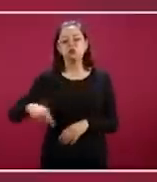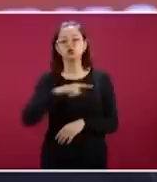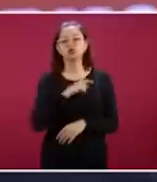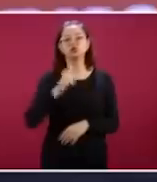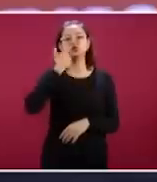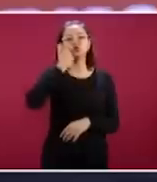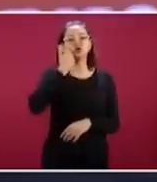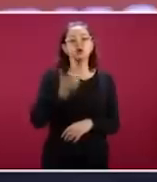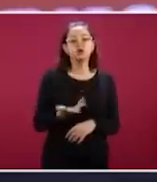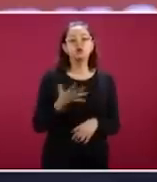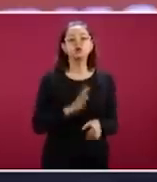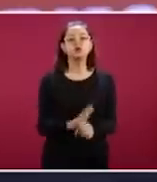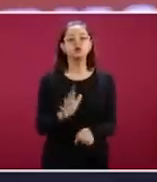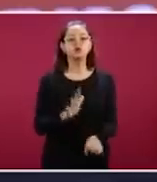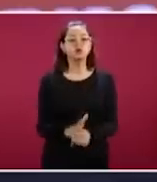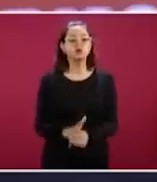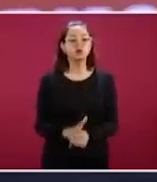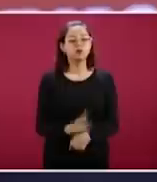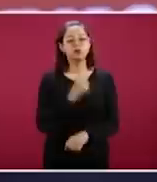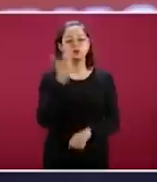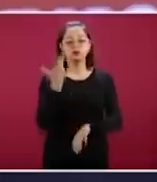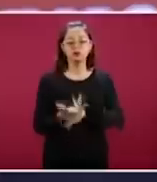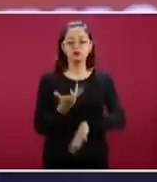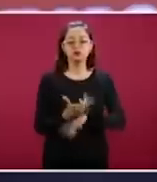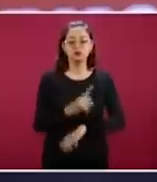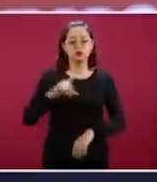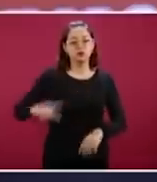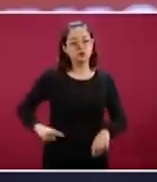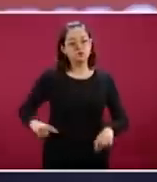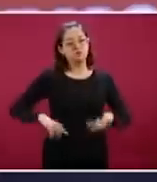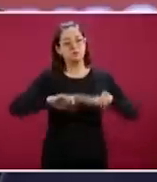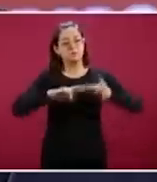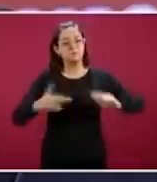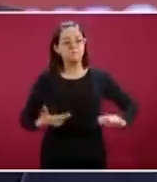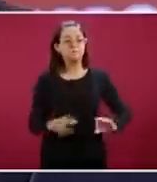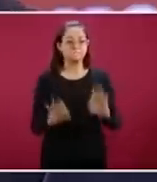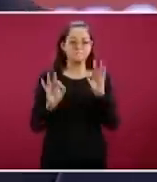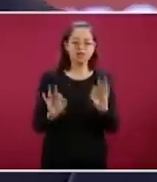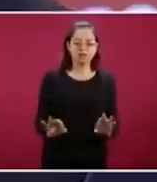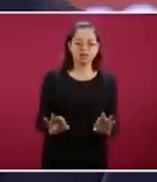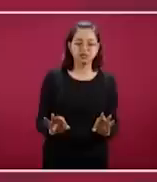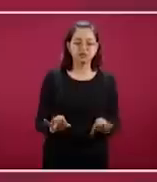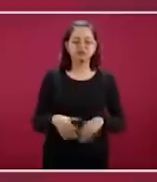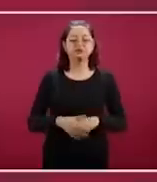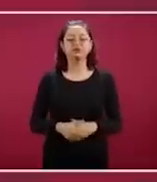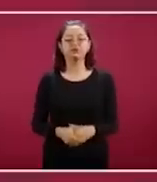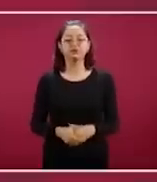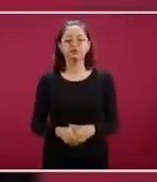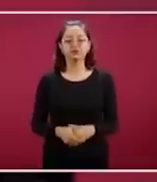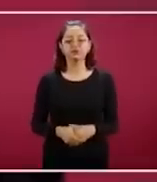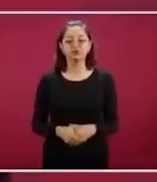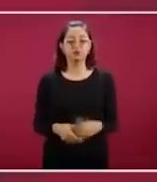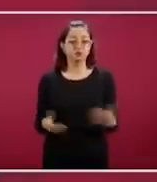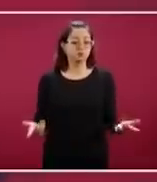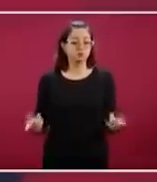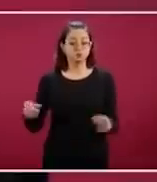buena relación con el gobierno de Estados Unidos. Y hasta ahora,